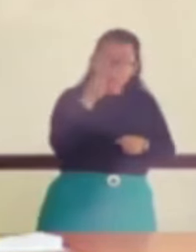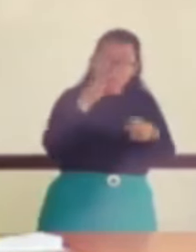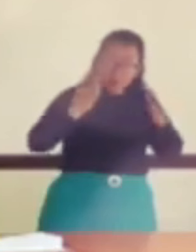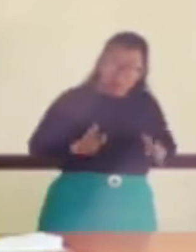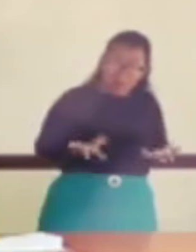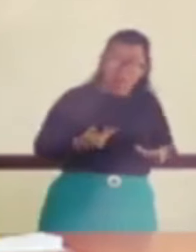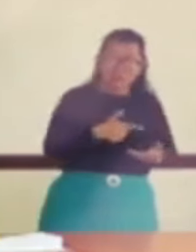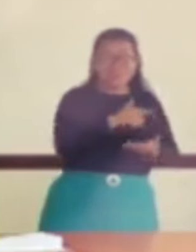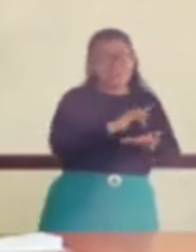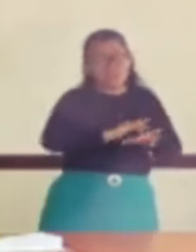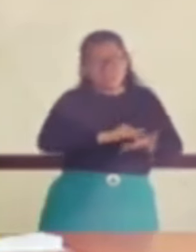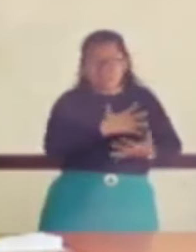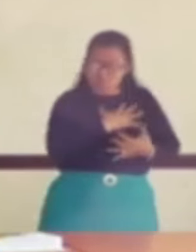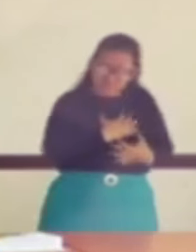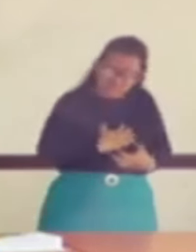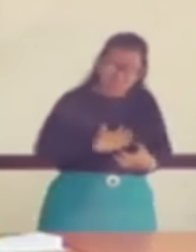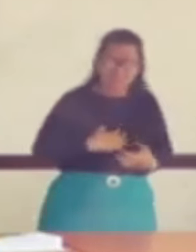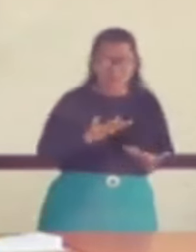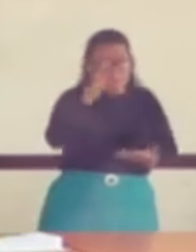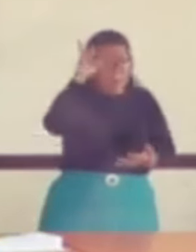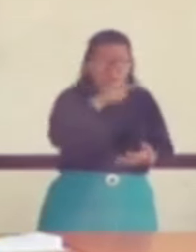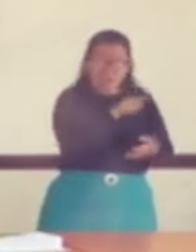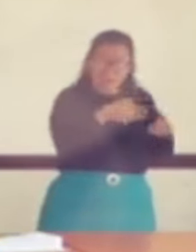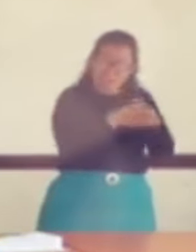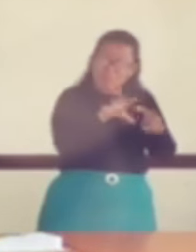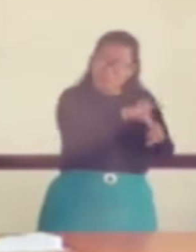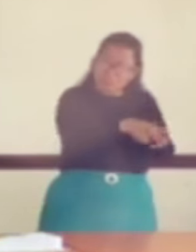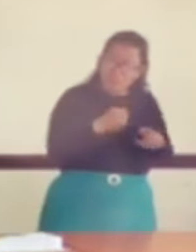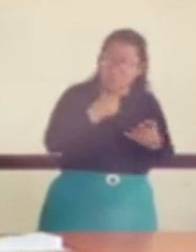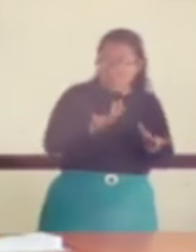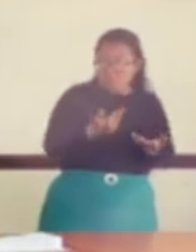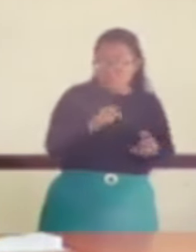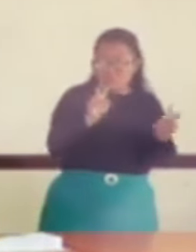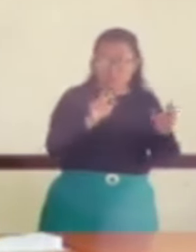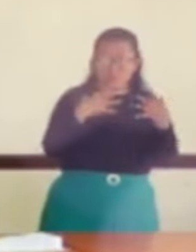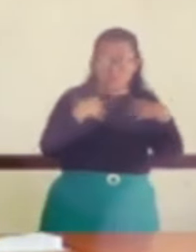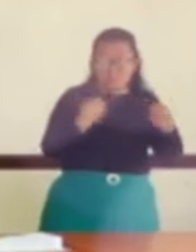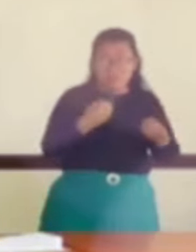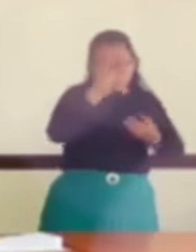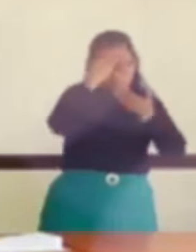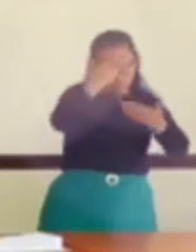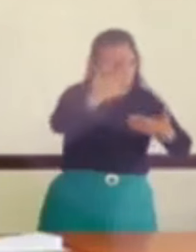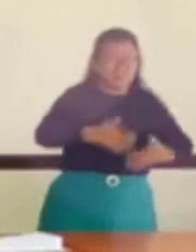sufrido el detrimento en sus derechos y ahora pues el fundamental de la salud. Muchísimas gracias.